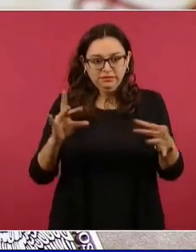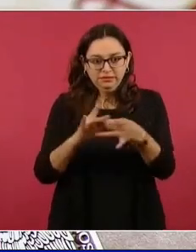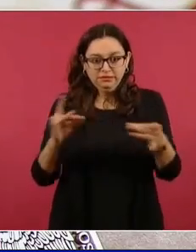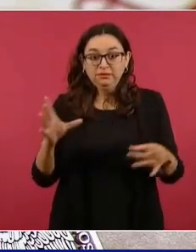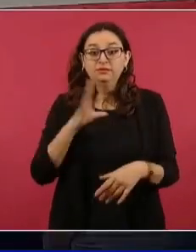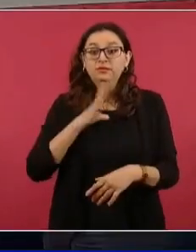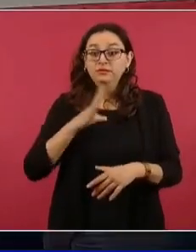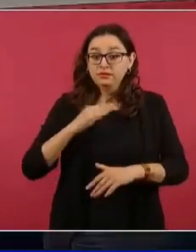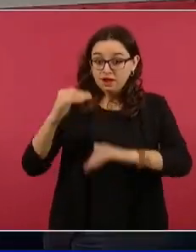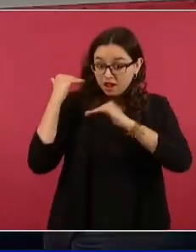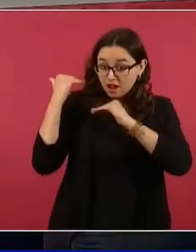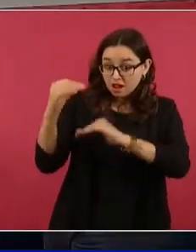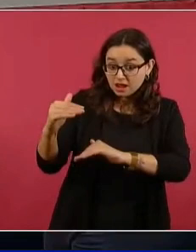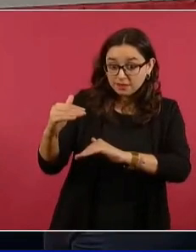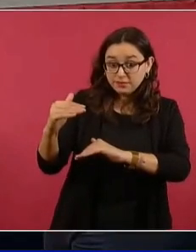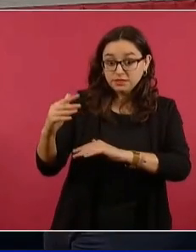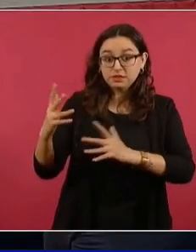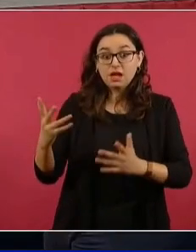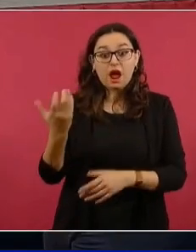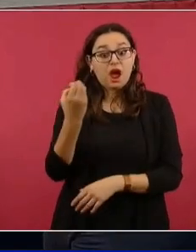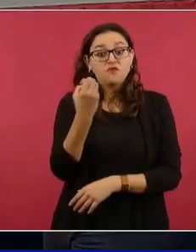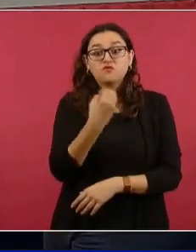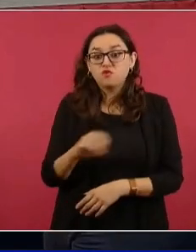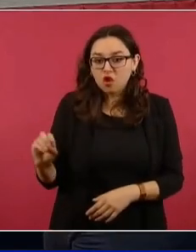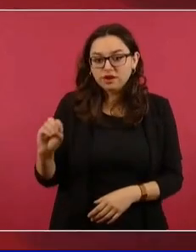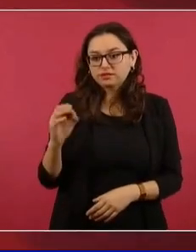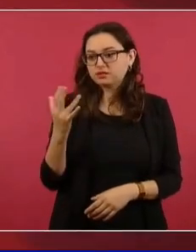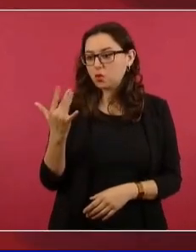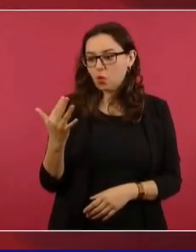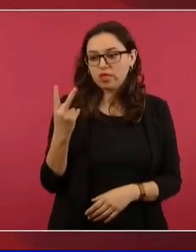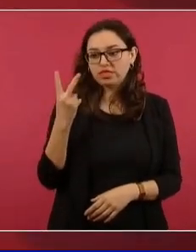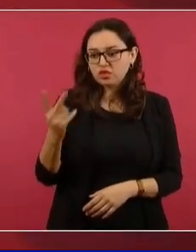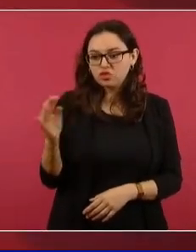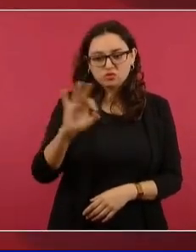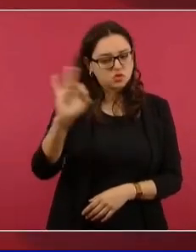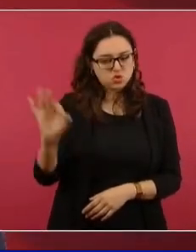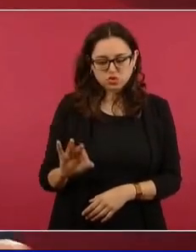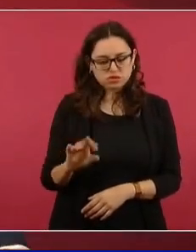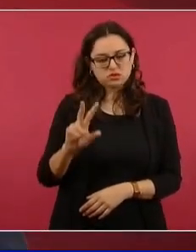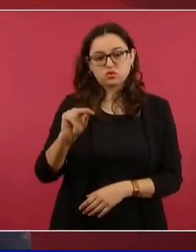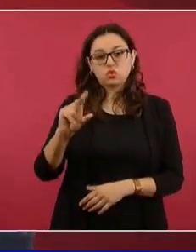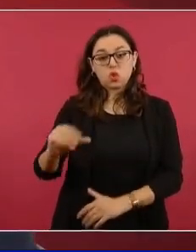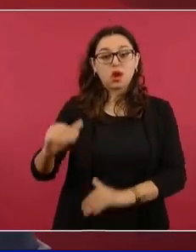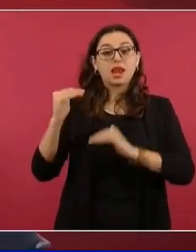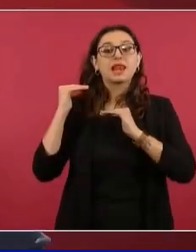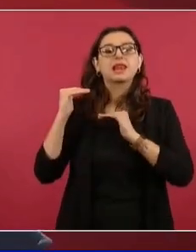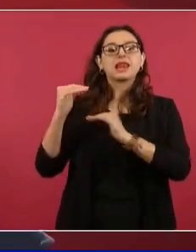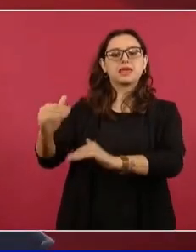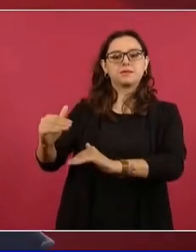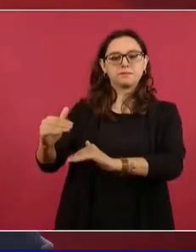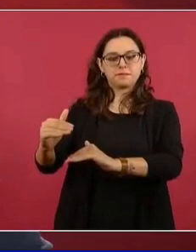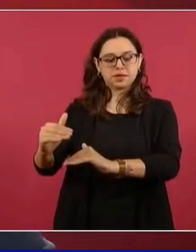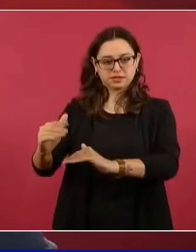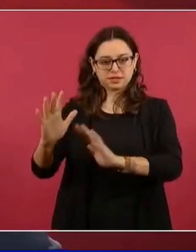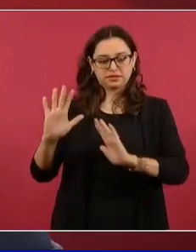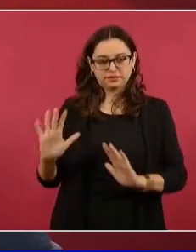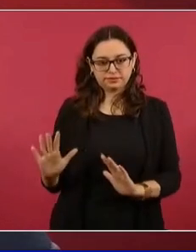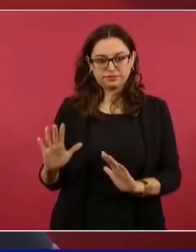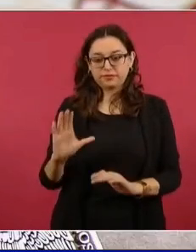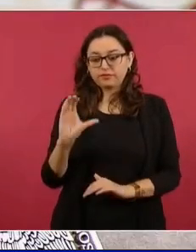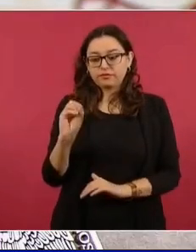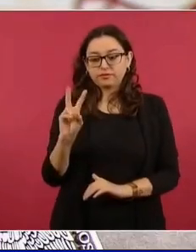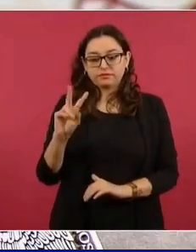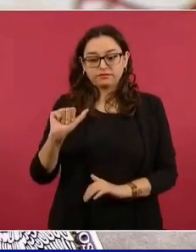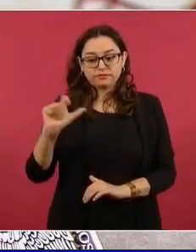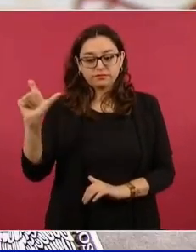techo, no es que necesariamente se tengan que tener 52 millones de dosis. La regla general o la regla básica de COVAX